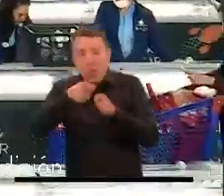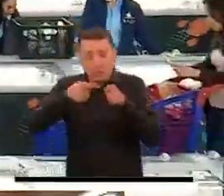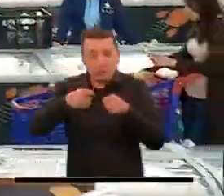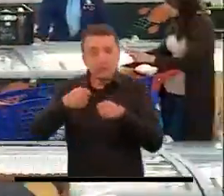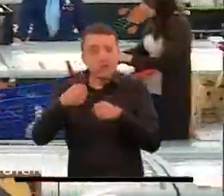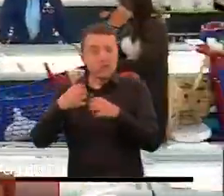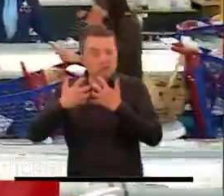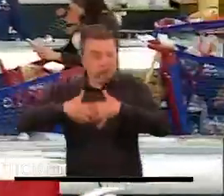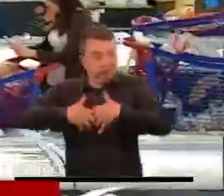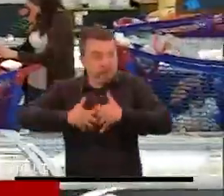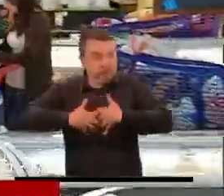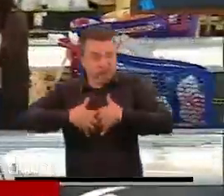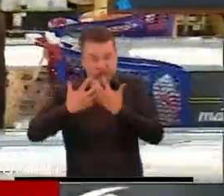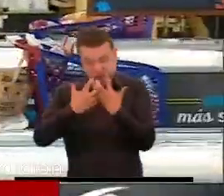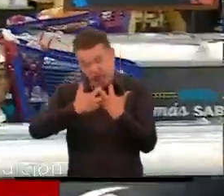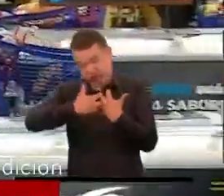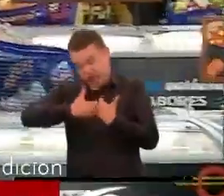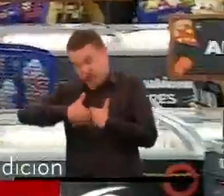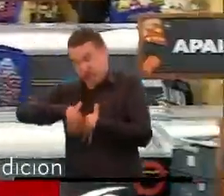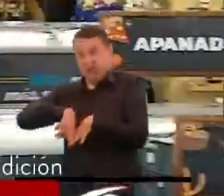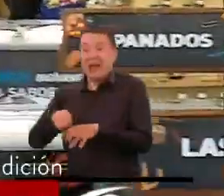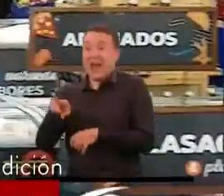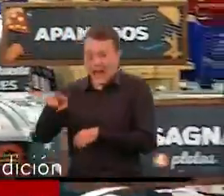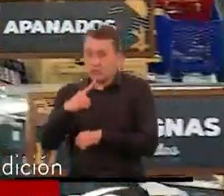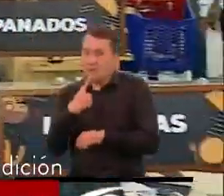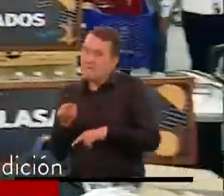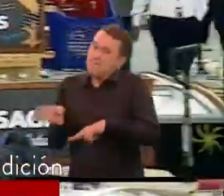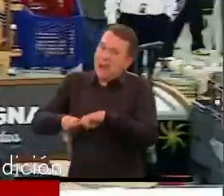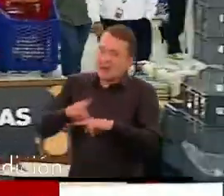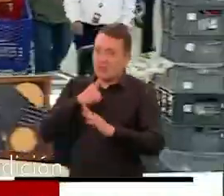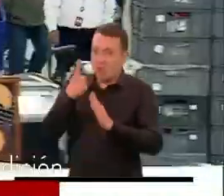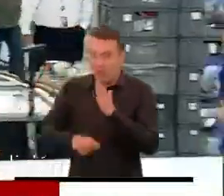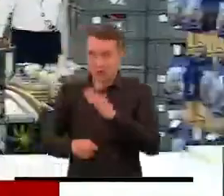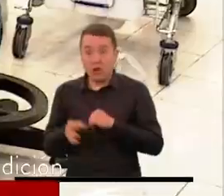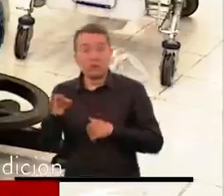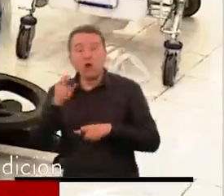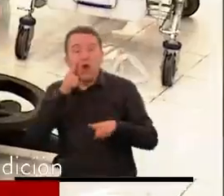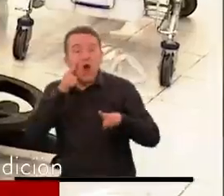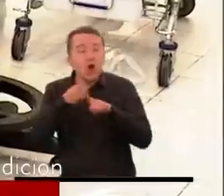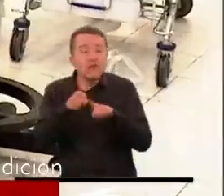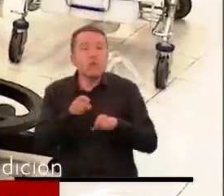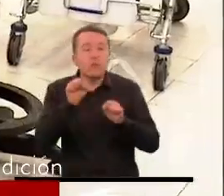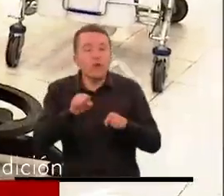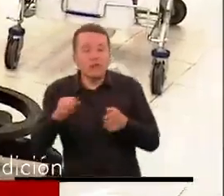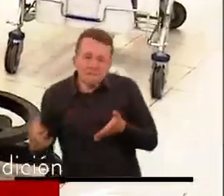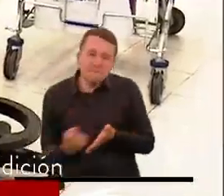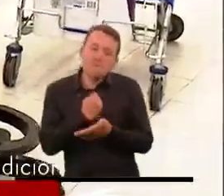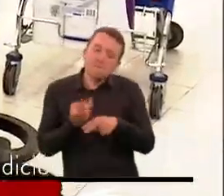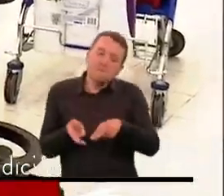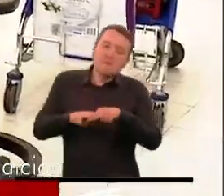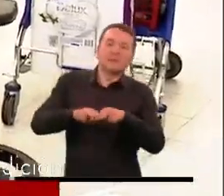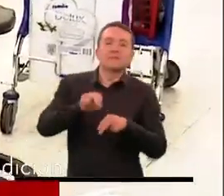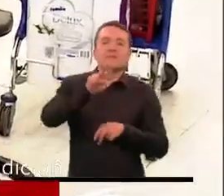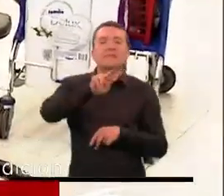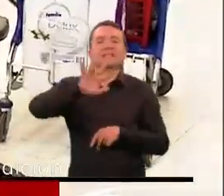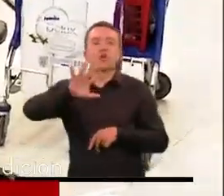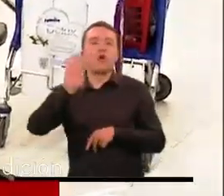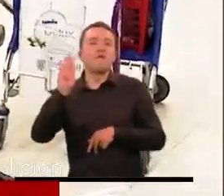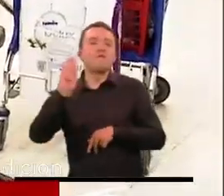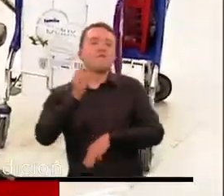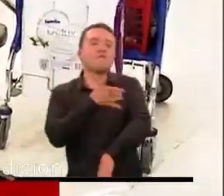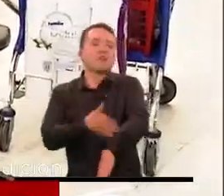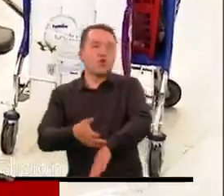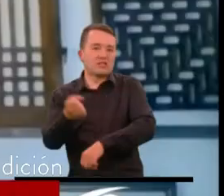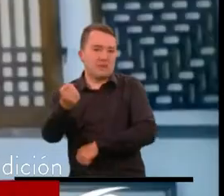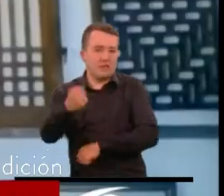Las reacciones a esta reforma que pretende recaudar inicialmente alrededor de 25 billones de pesos no se hicieron esperar.